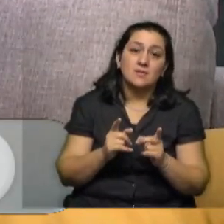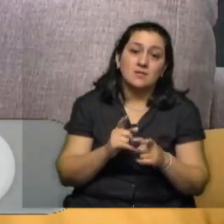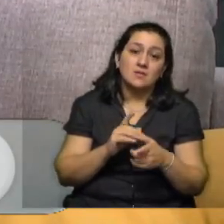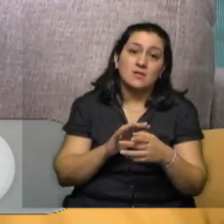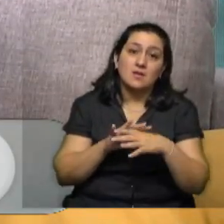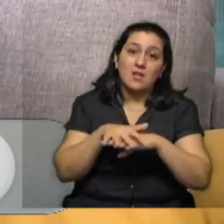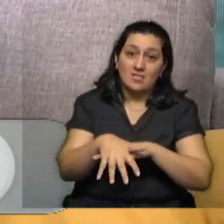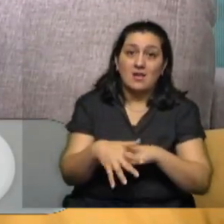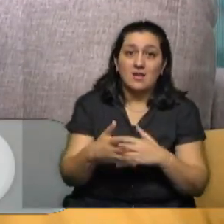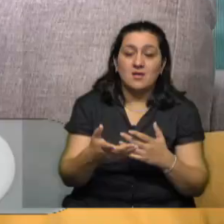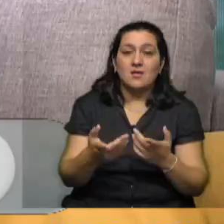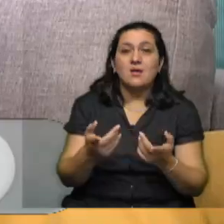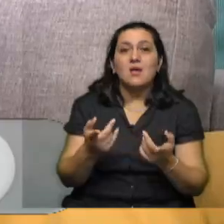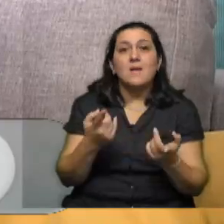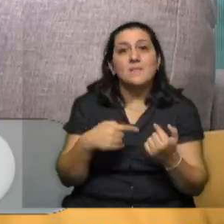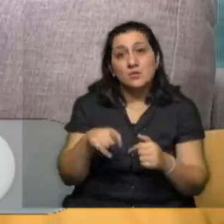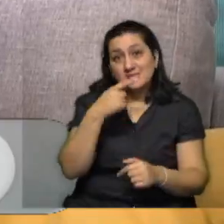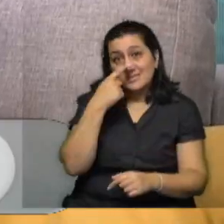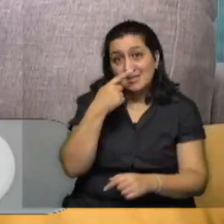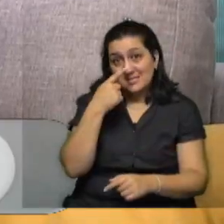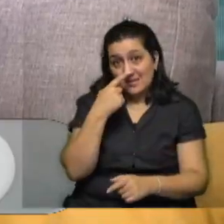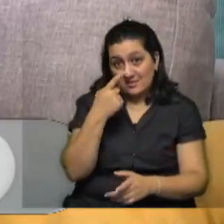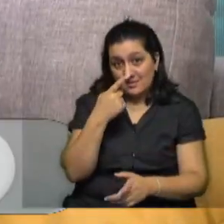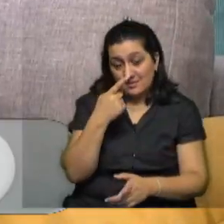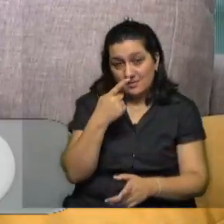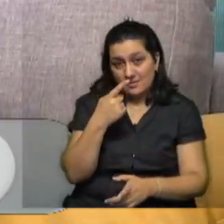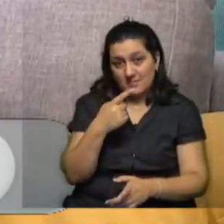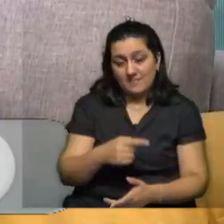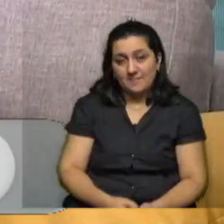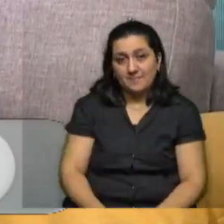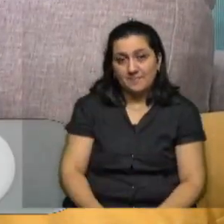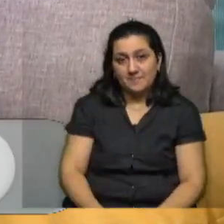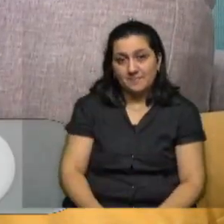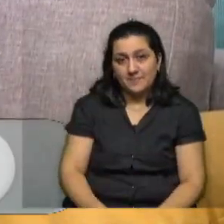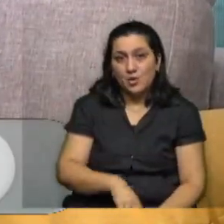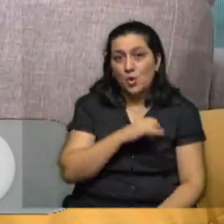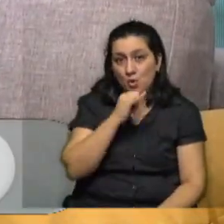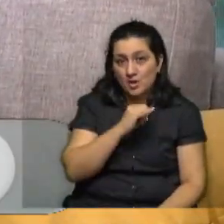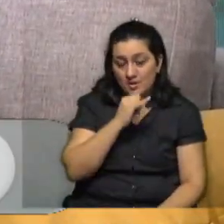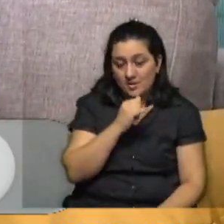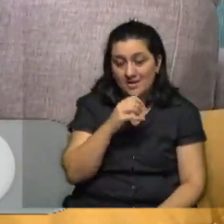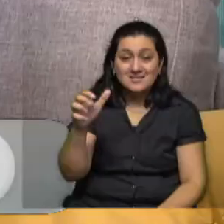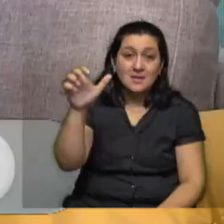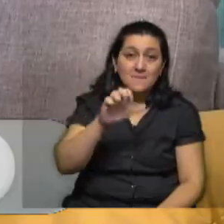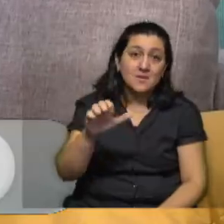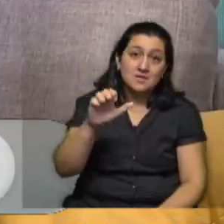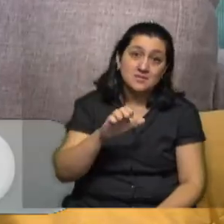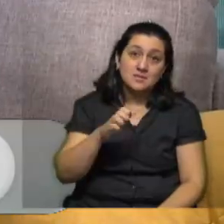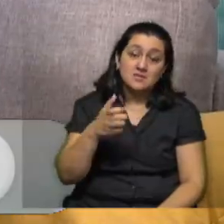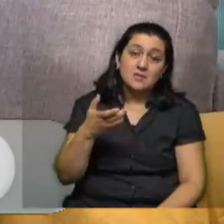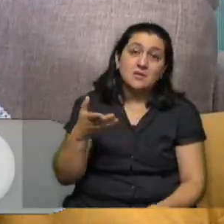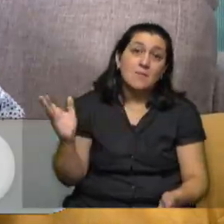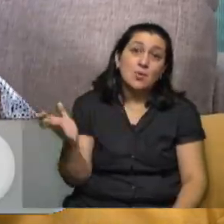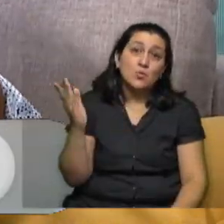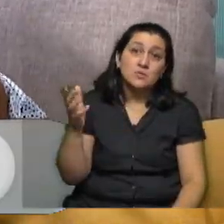frecuencias se atraviesan. De cualquier manera, es interesante decir que las compañías, las que producen, las empresas que producen las computadoras y los